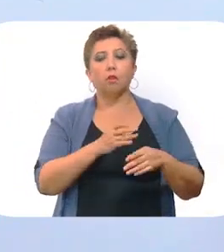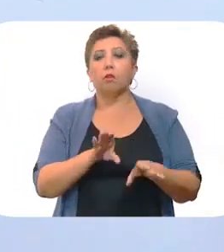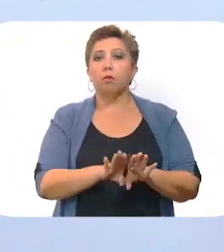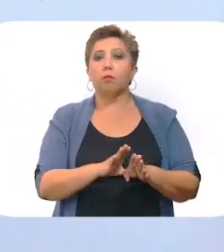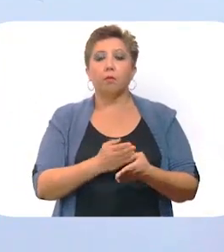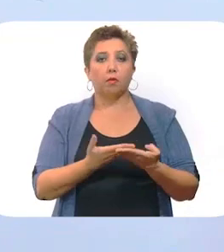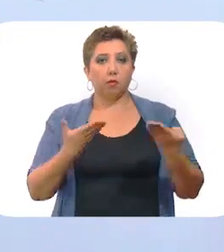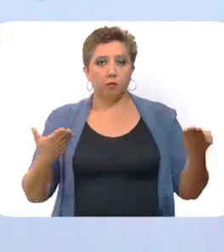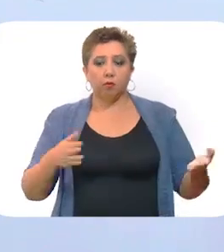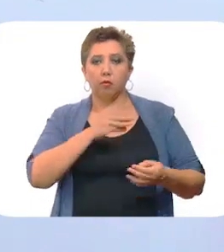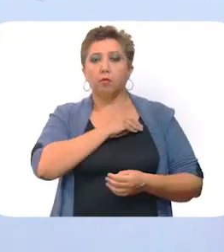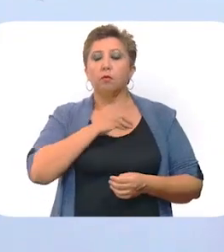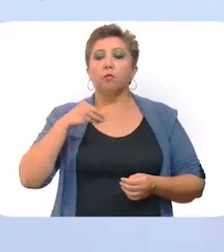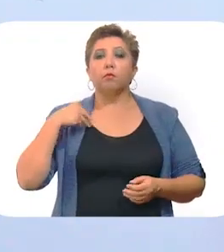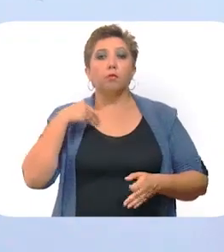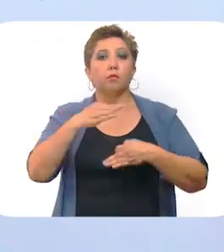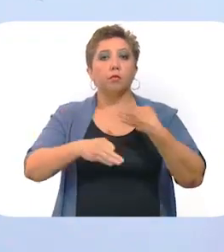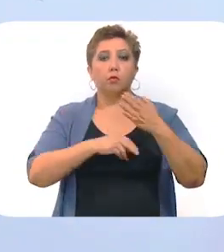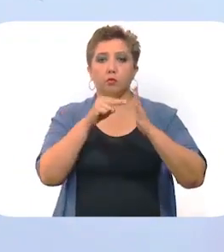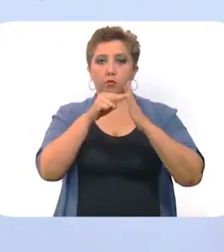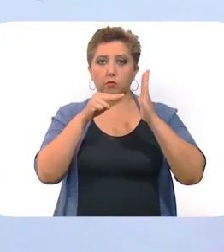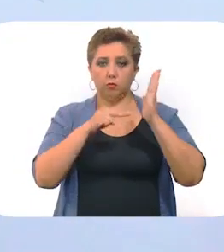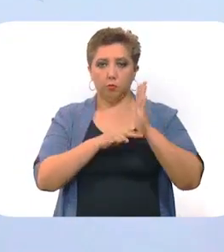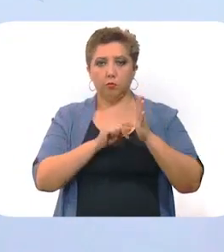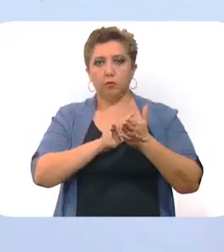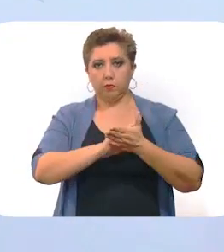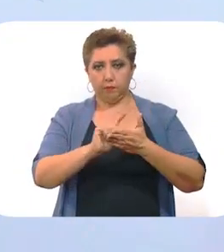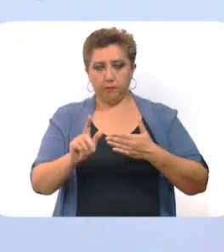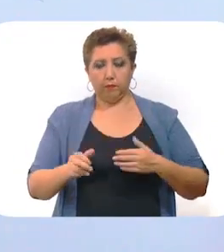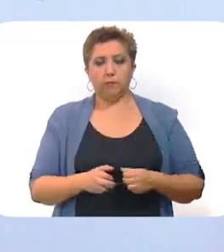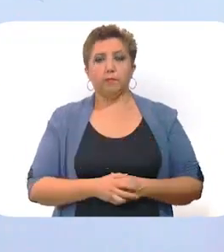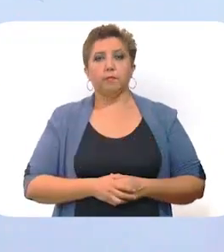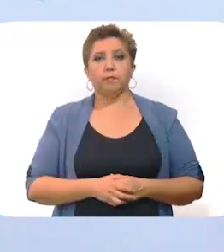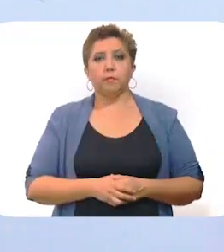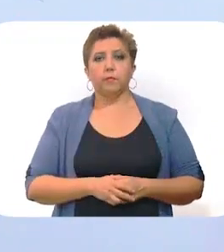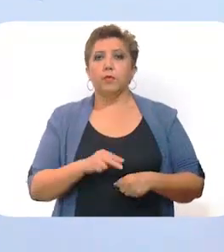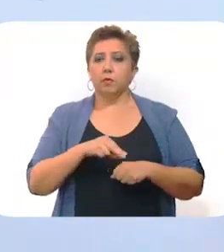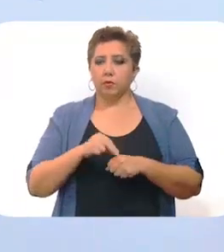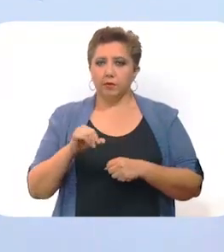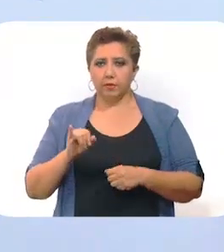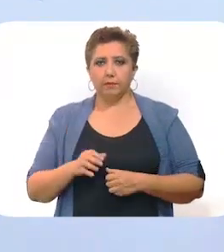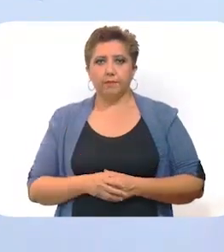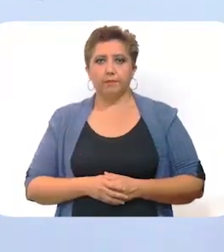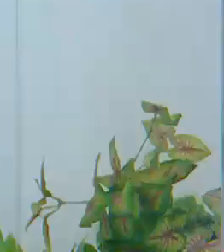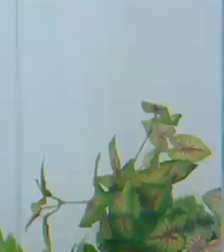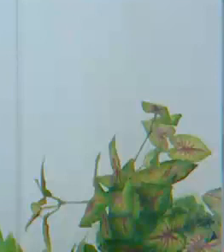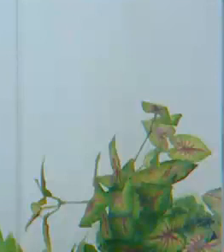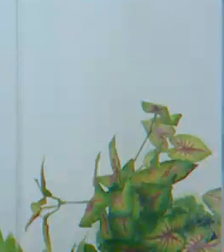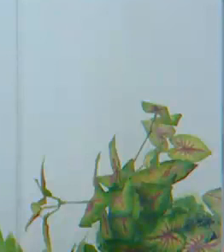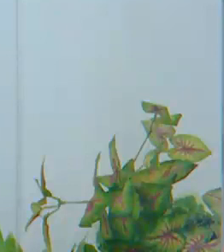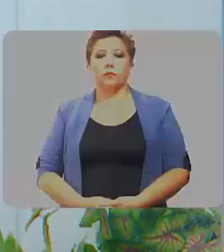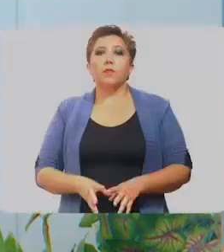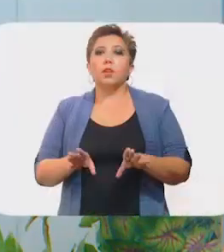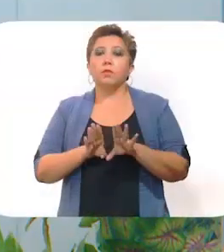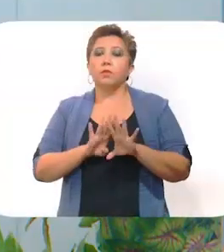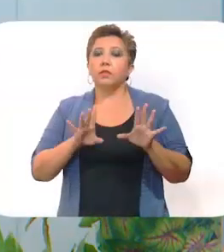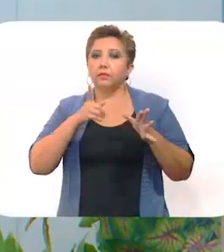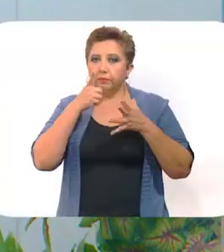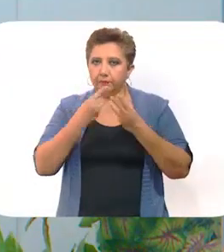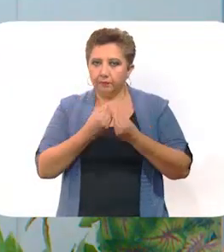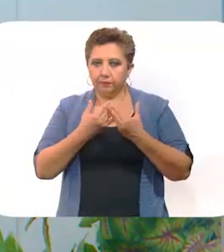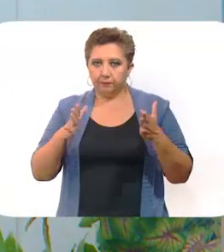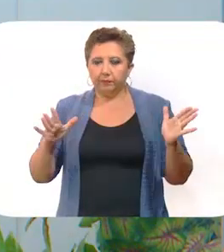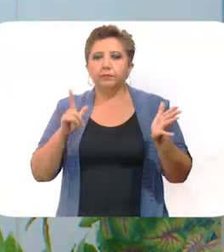ahora, cumpliendo con todos los protocolos y medidas sanitarias. Doctor Isaac. Como hemos señalado en la